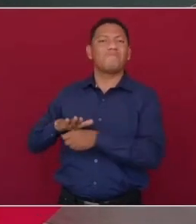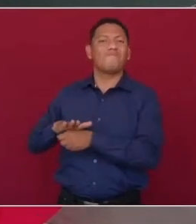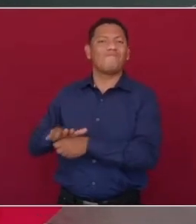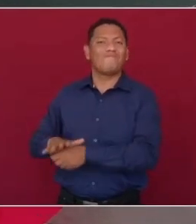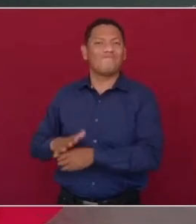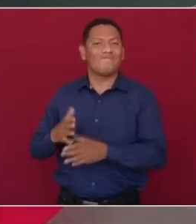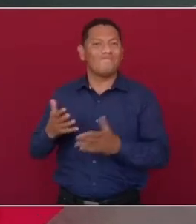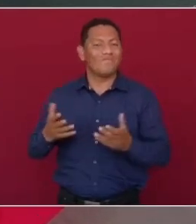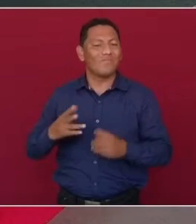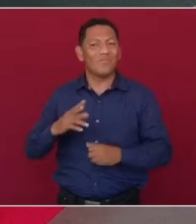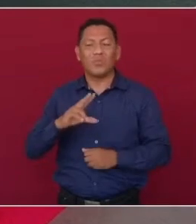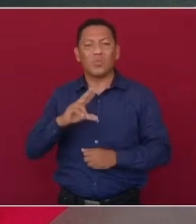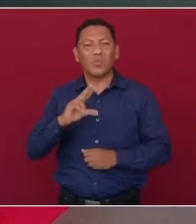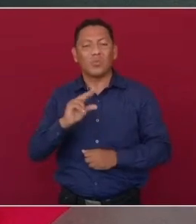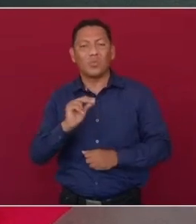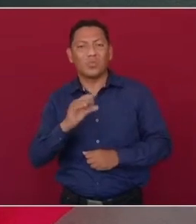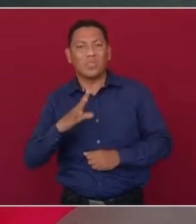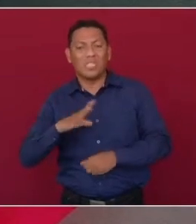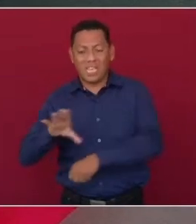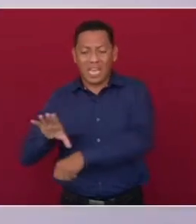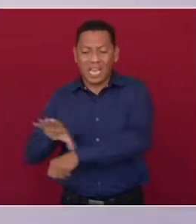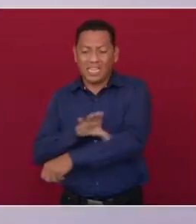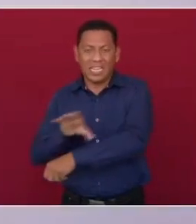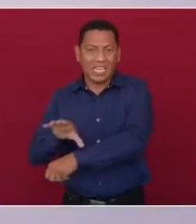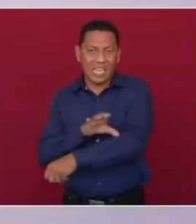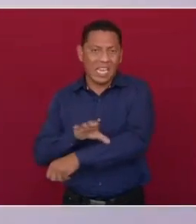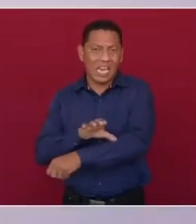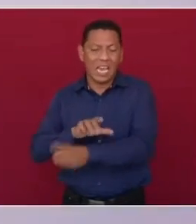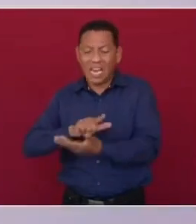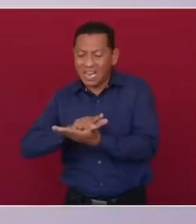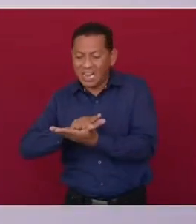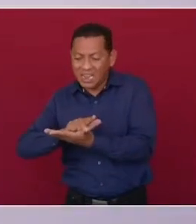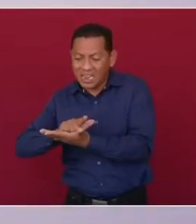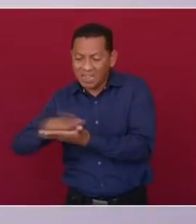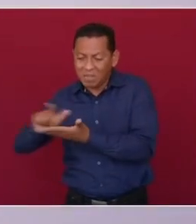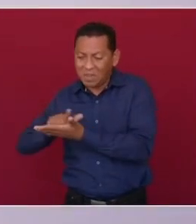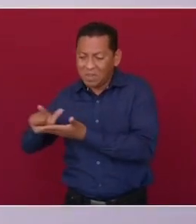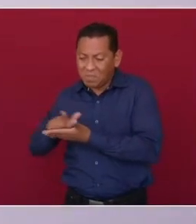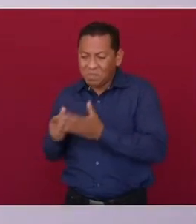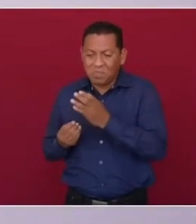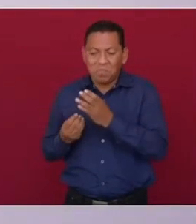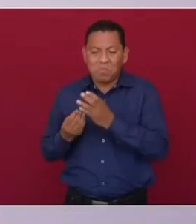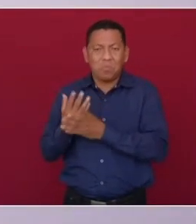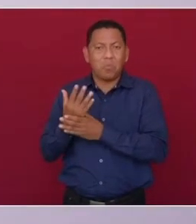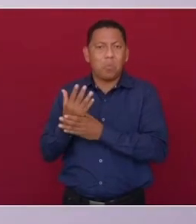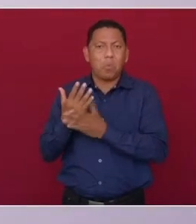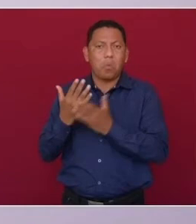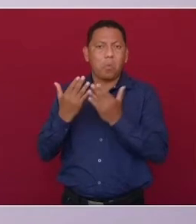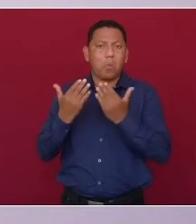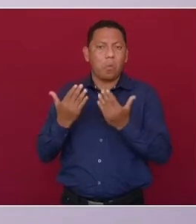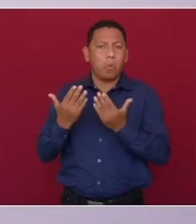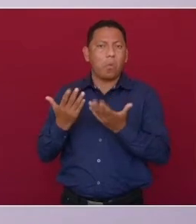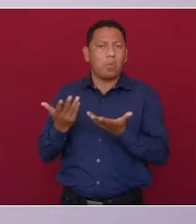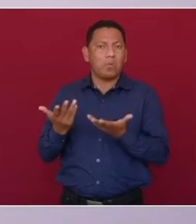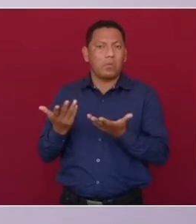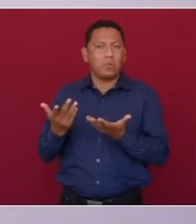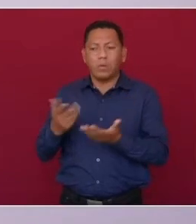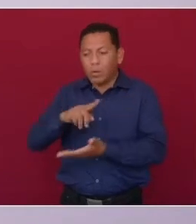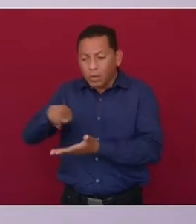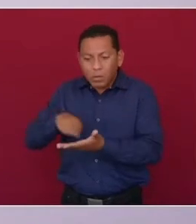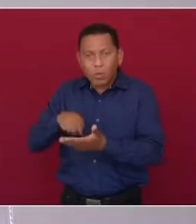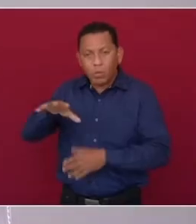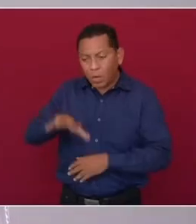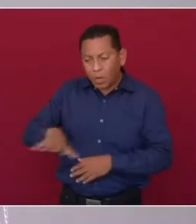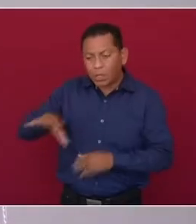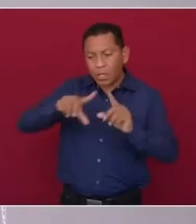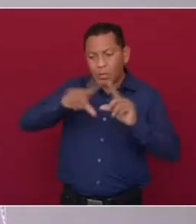se consideraba como energía limpia y renovable la producida en las plantas